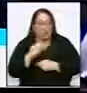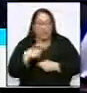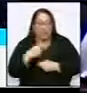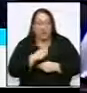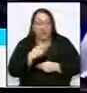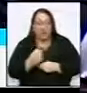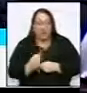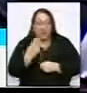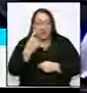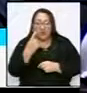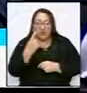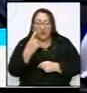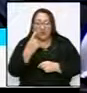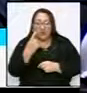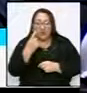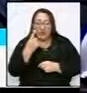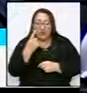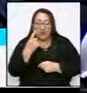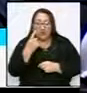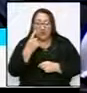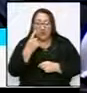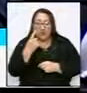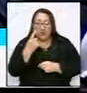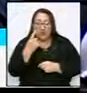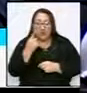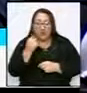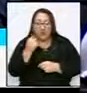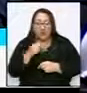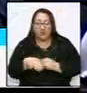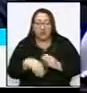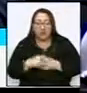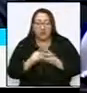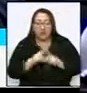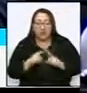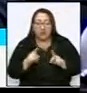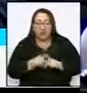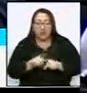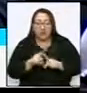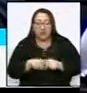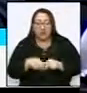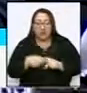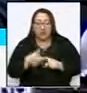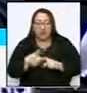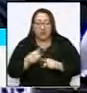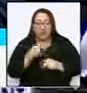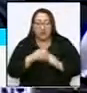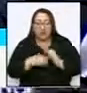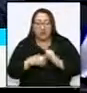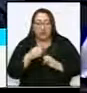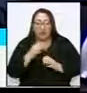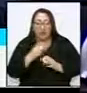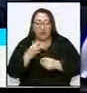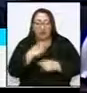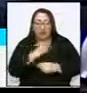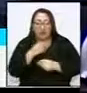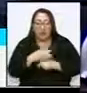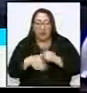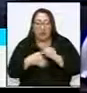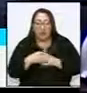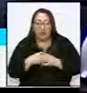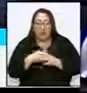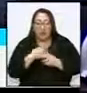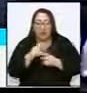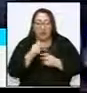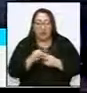autonomía. Hay una división perfecta, pero también bajo el principio de cooperación de poderes. En